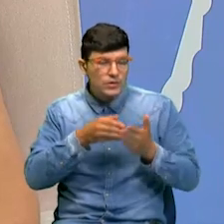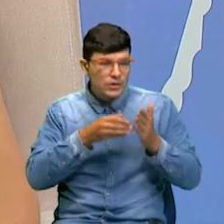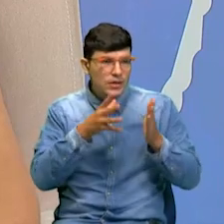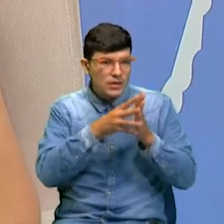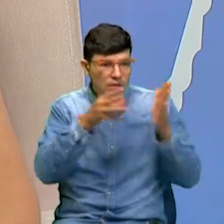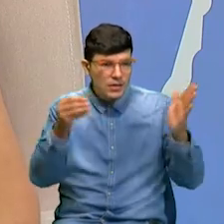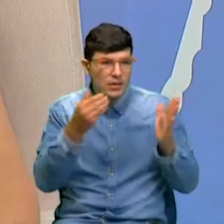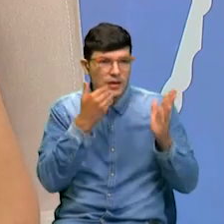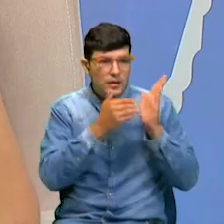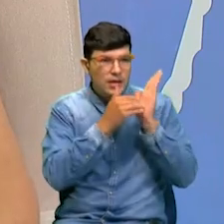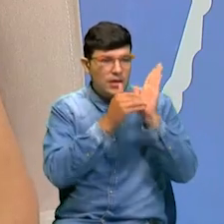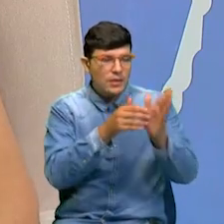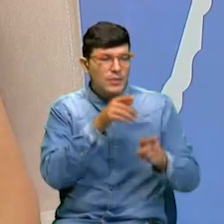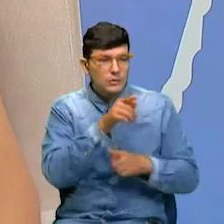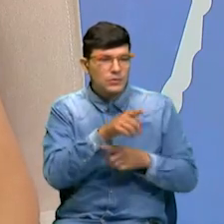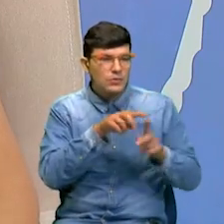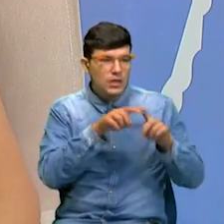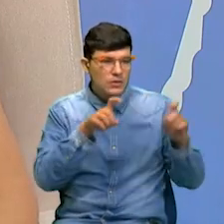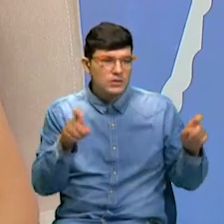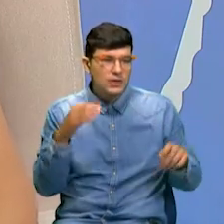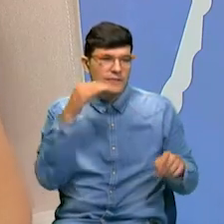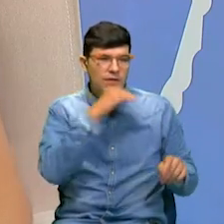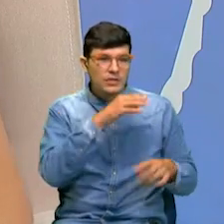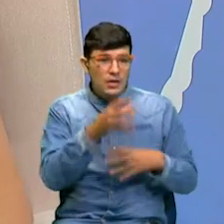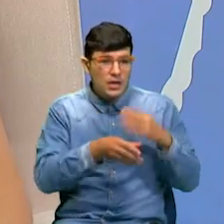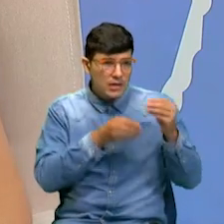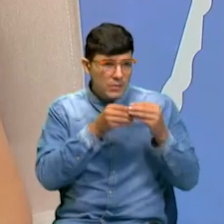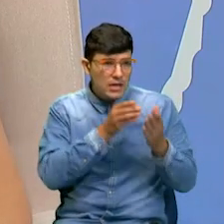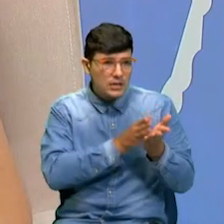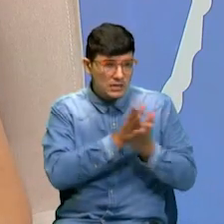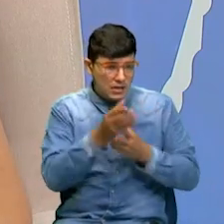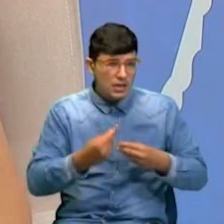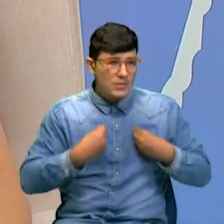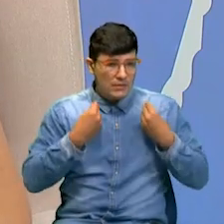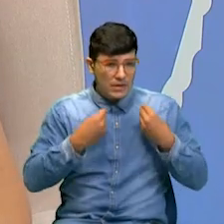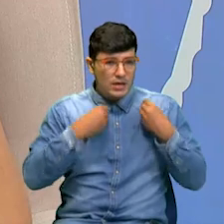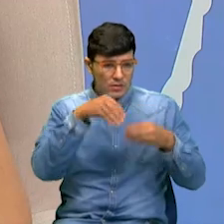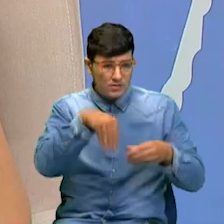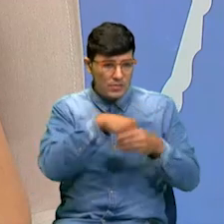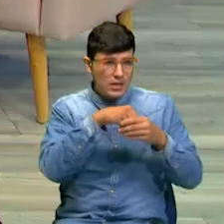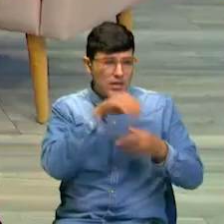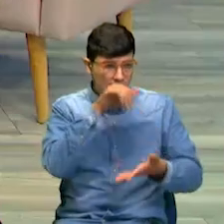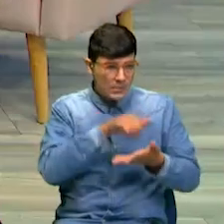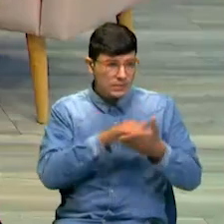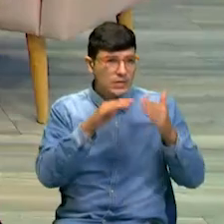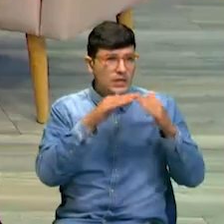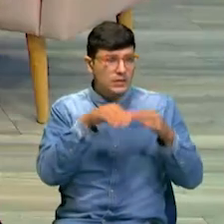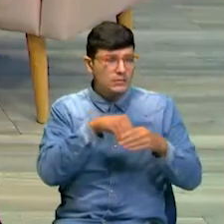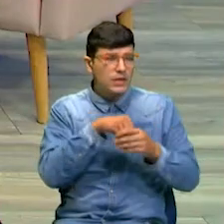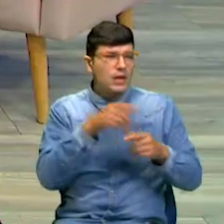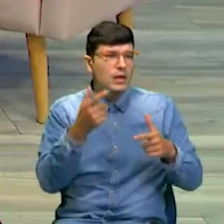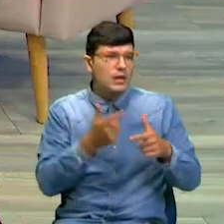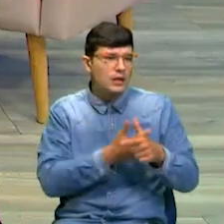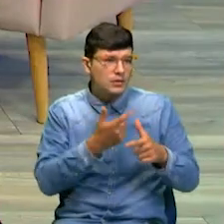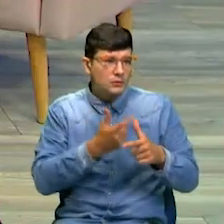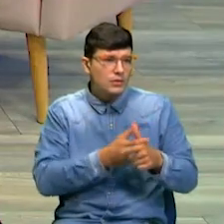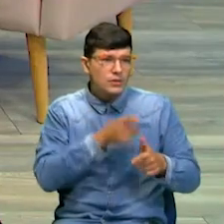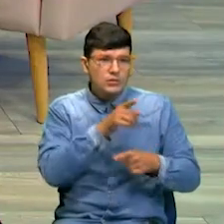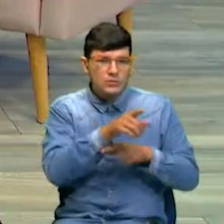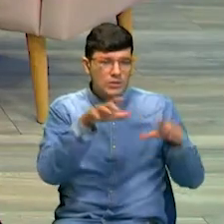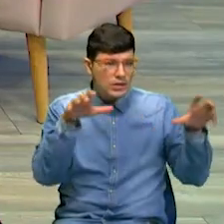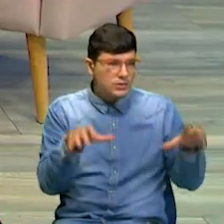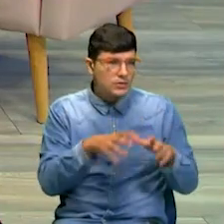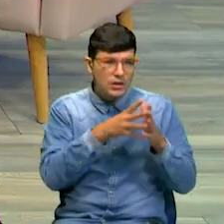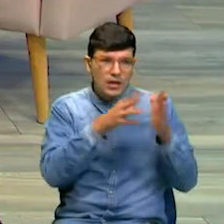que efectivamente fue una cosa simulada. Inclusive siguen viviendo en la misma claro, casa. Claro, ellos siguen, sí, viviendo allá. Entonces fue un acto